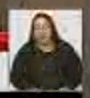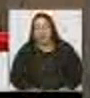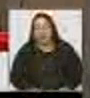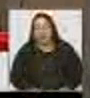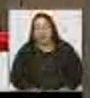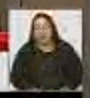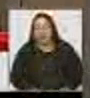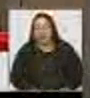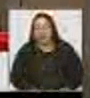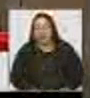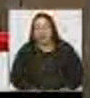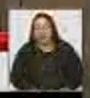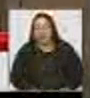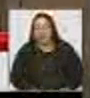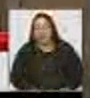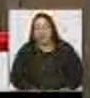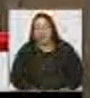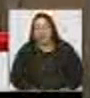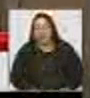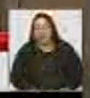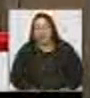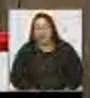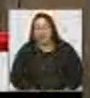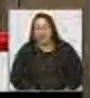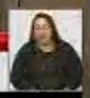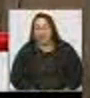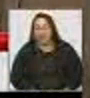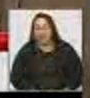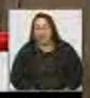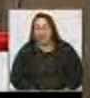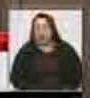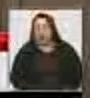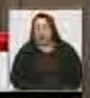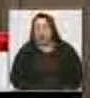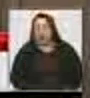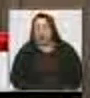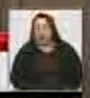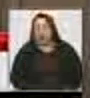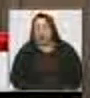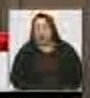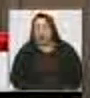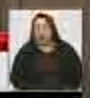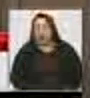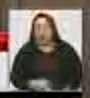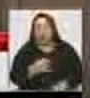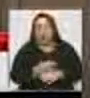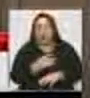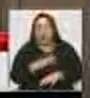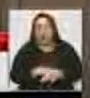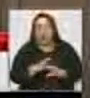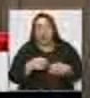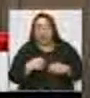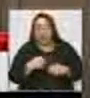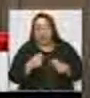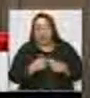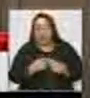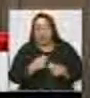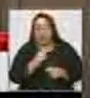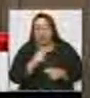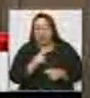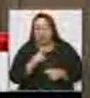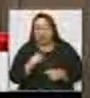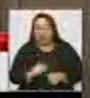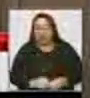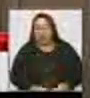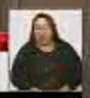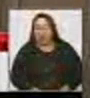Martorell, congresista Campos, el que habla. Entonces, los que estén en contra. Abstención, congresista del